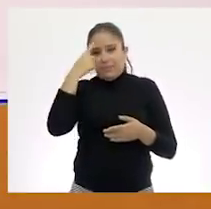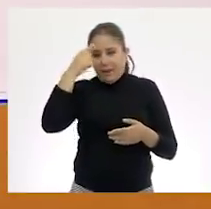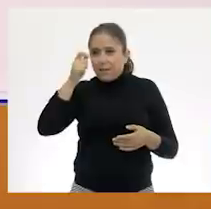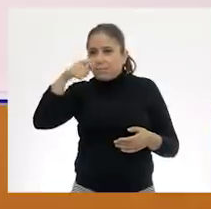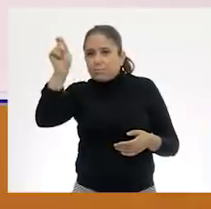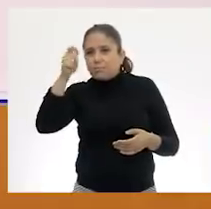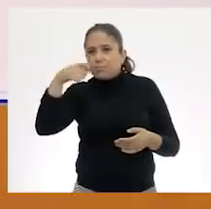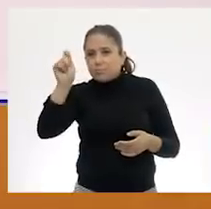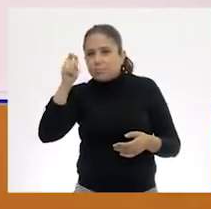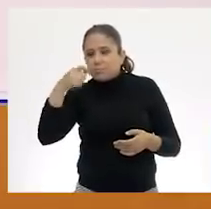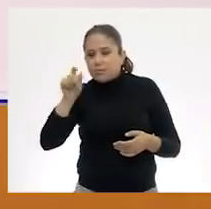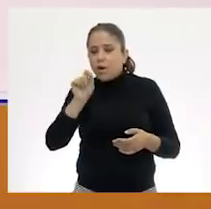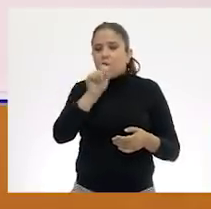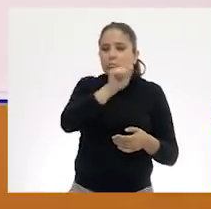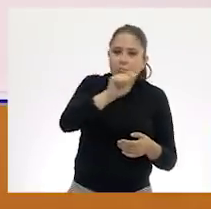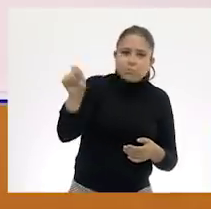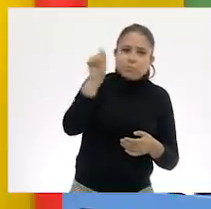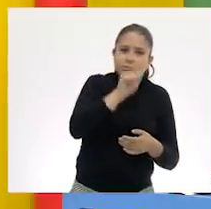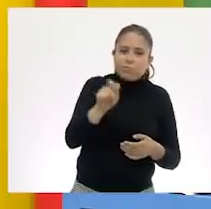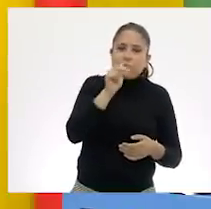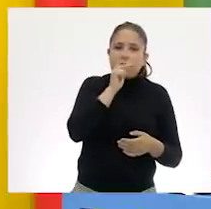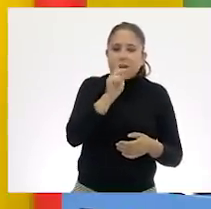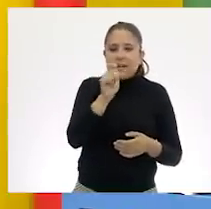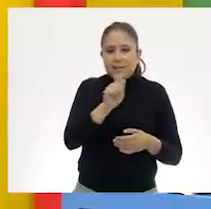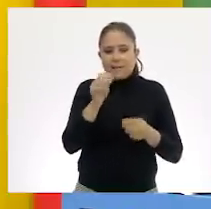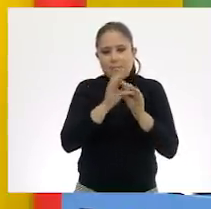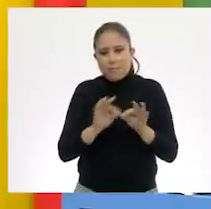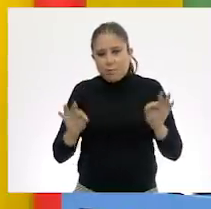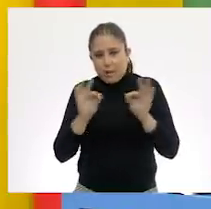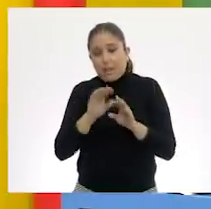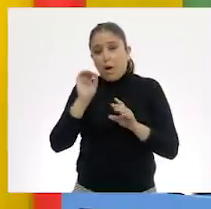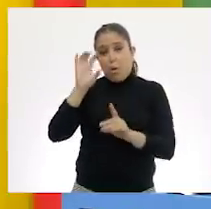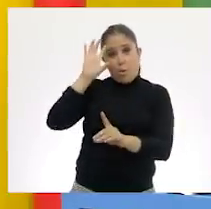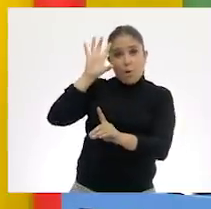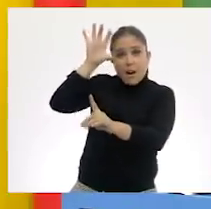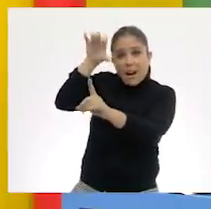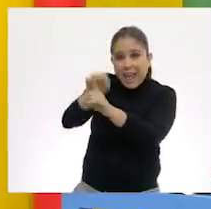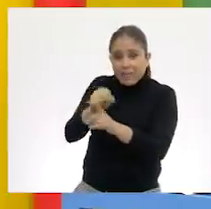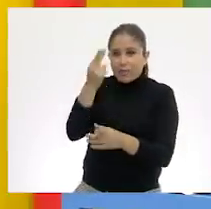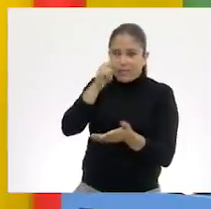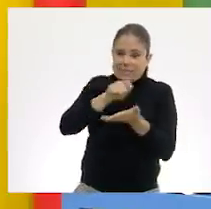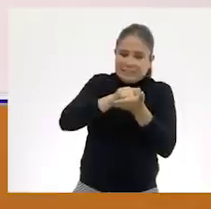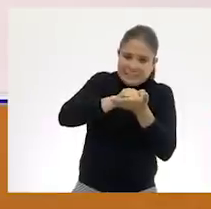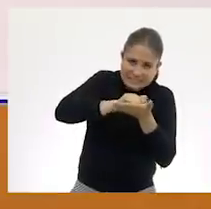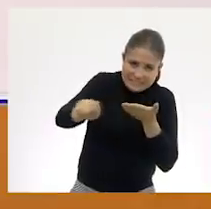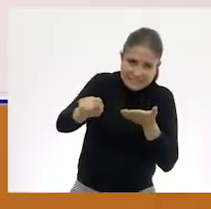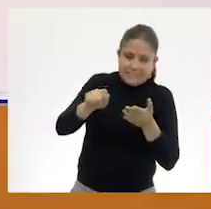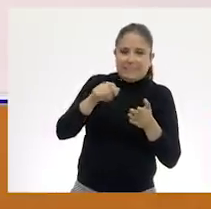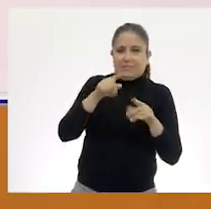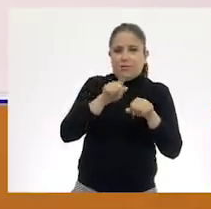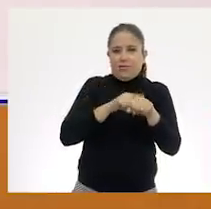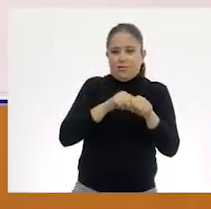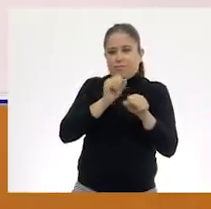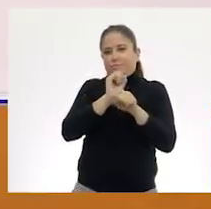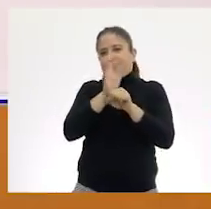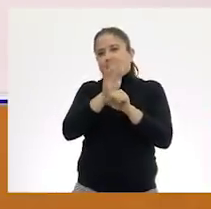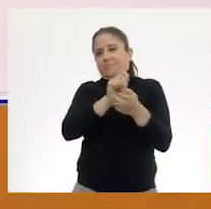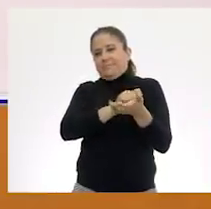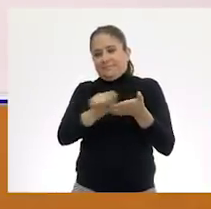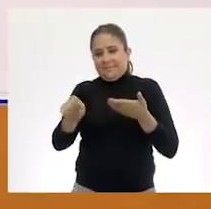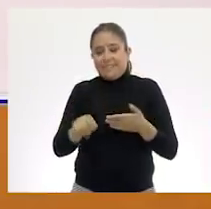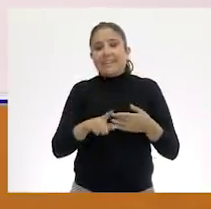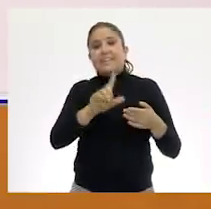palomeando o calificando tal vez algún reto que me vaya poniendo mi maestra o maestro. Excelente. Después,